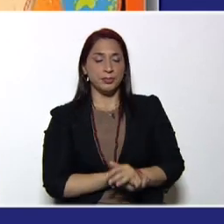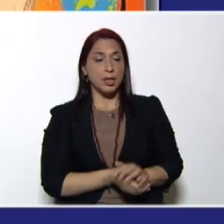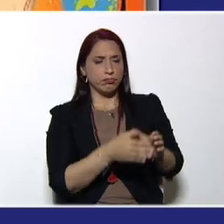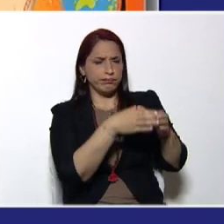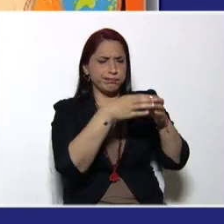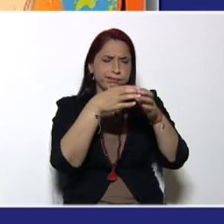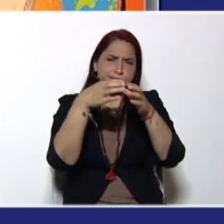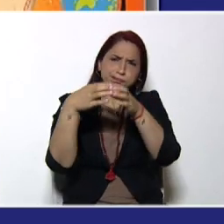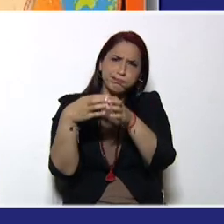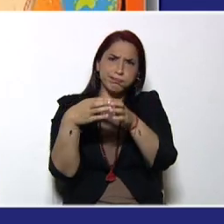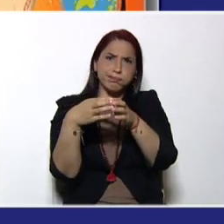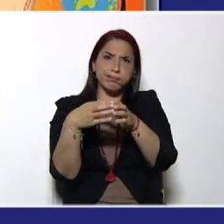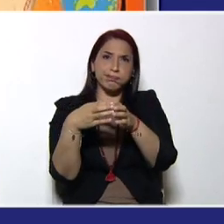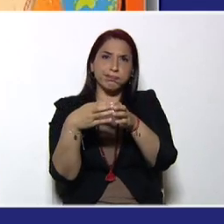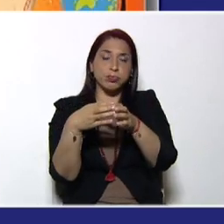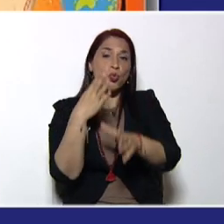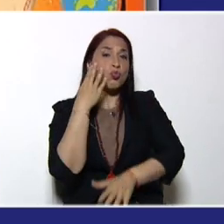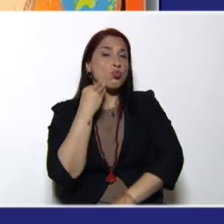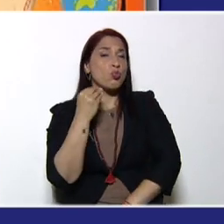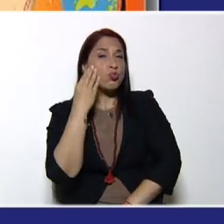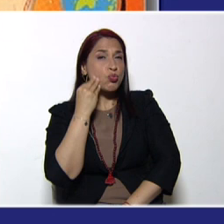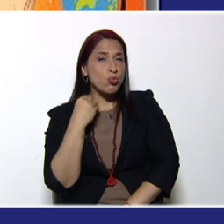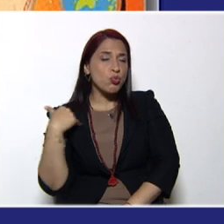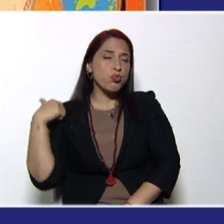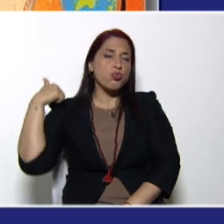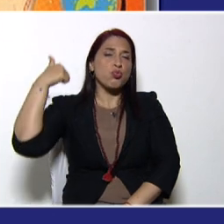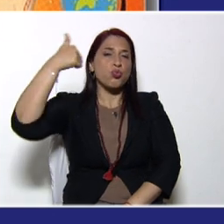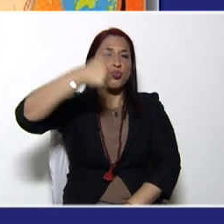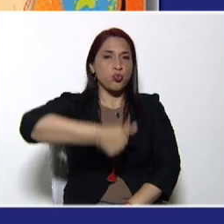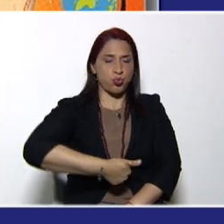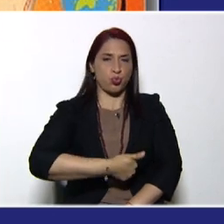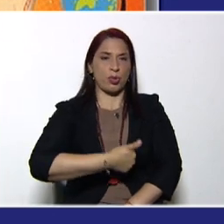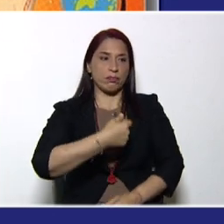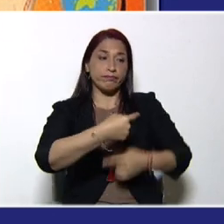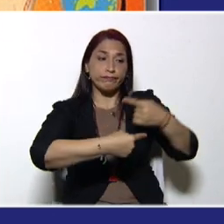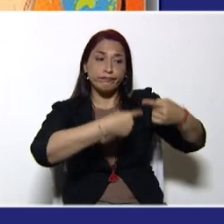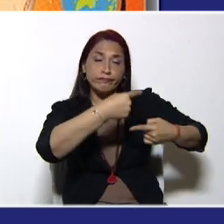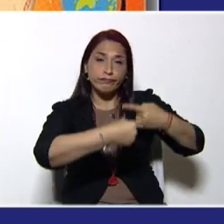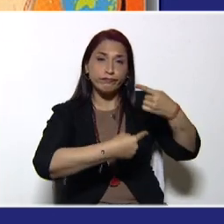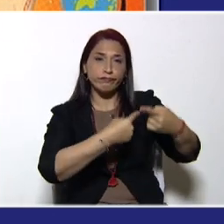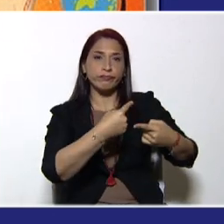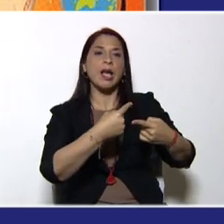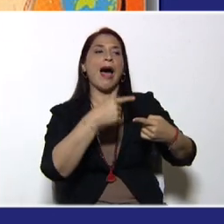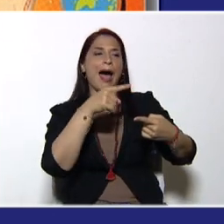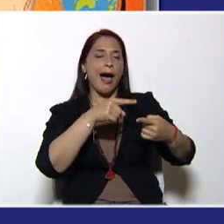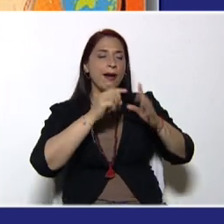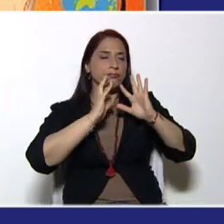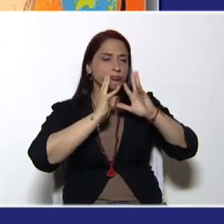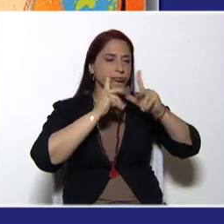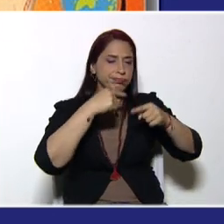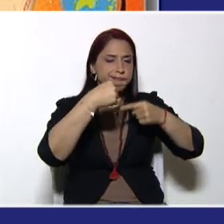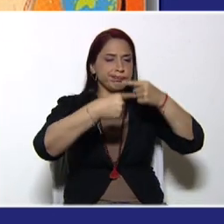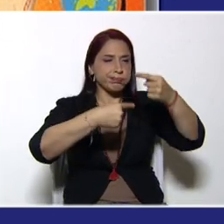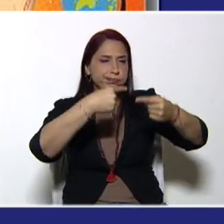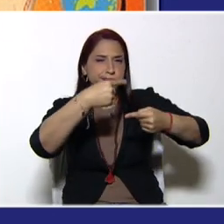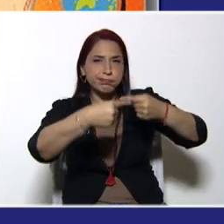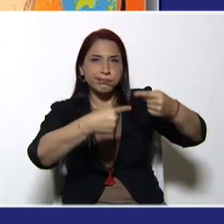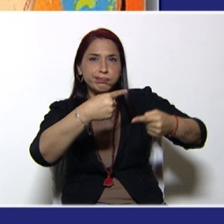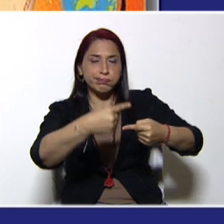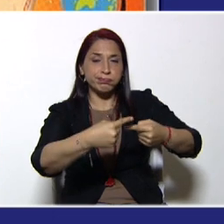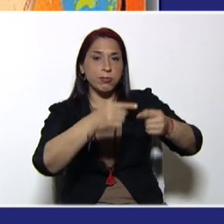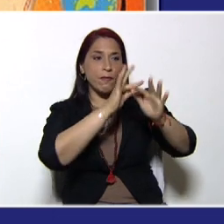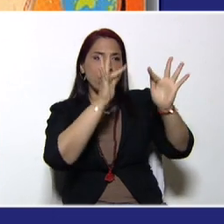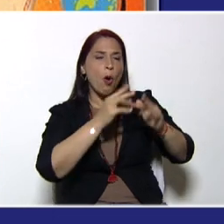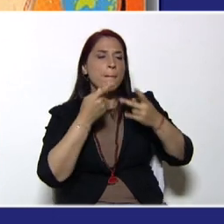ya lo habíamos hablado, de costumbres, ¿no? Tradiciones que se van pasando de una generación a la otra de